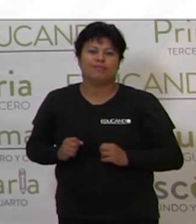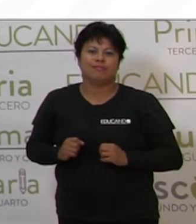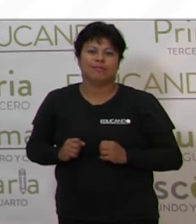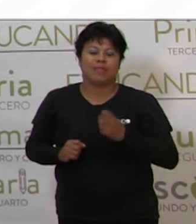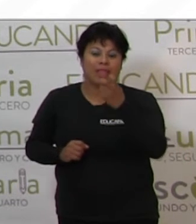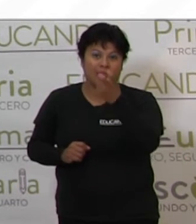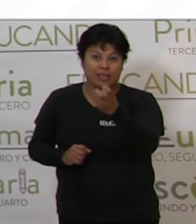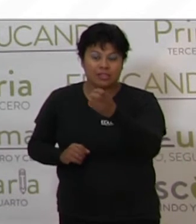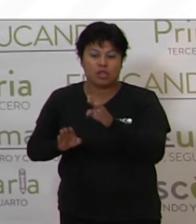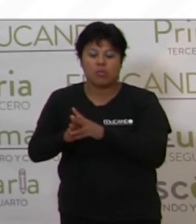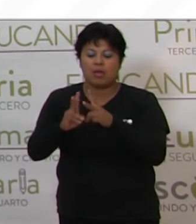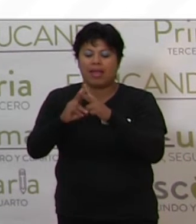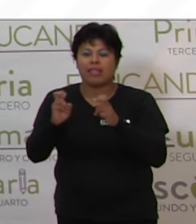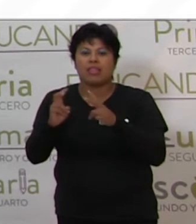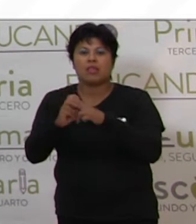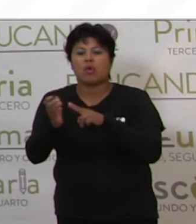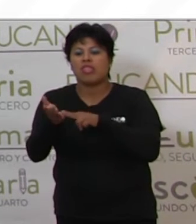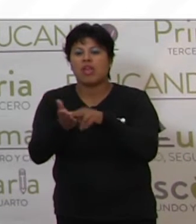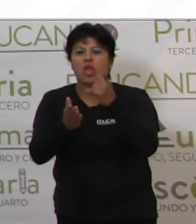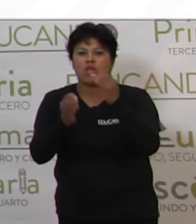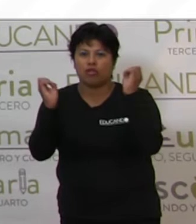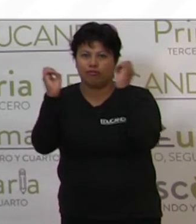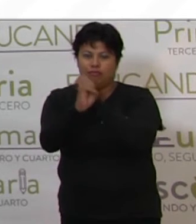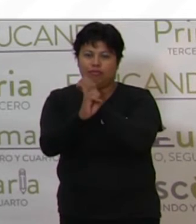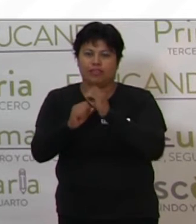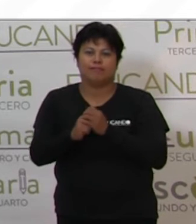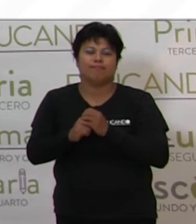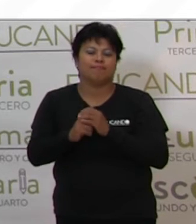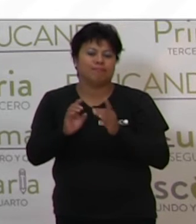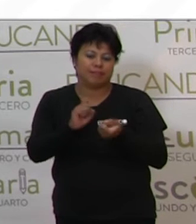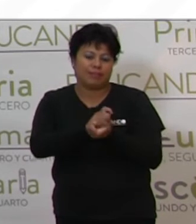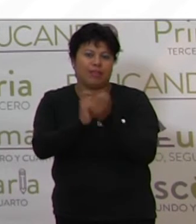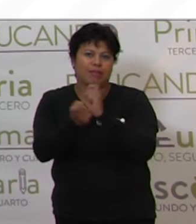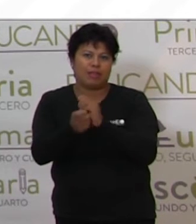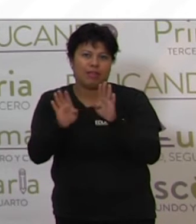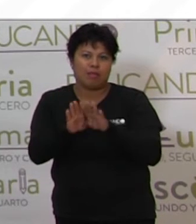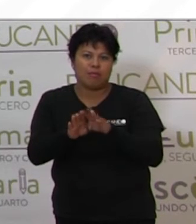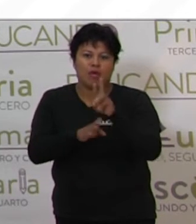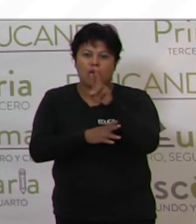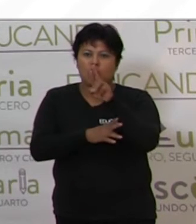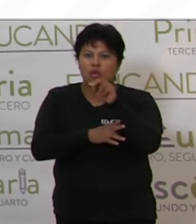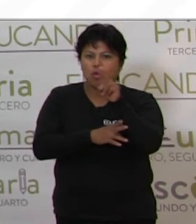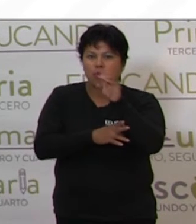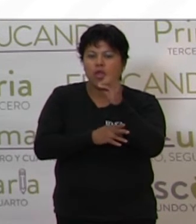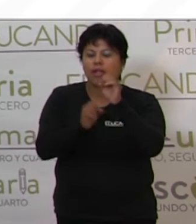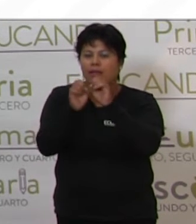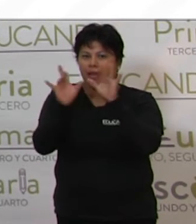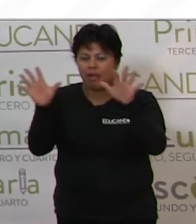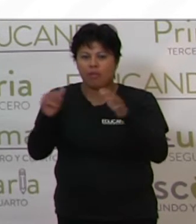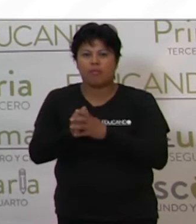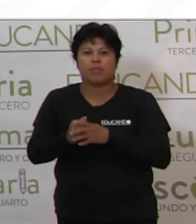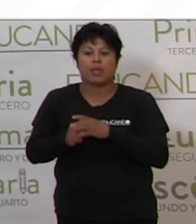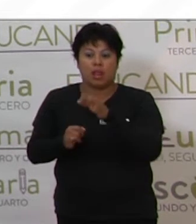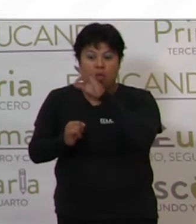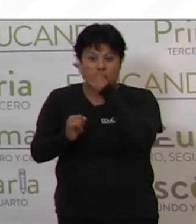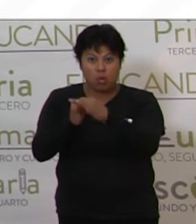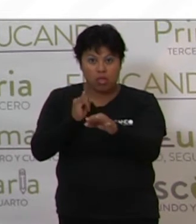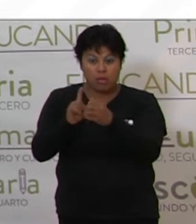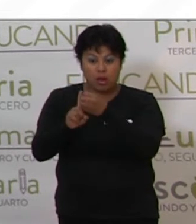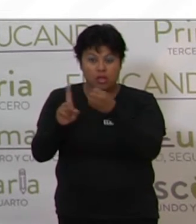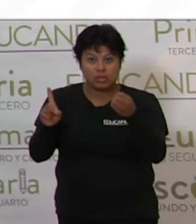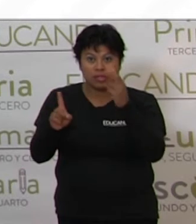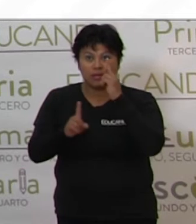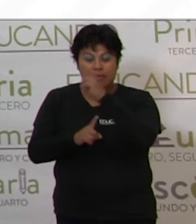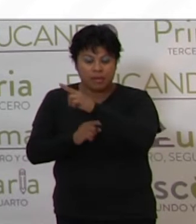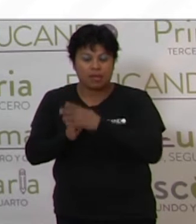Y entonces los adjetivos serían negro y oscuros, en lugar de rubios y claros. Y la última oración que se ve en la